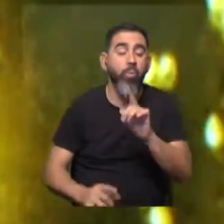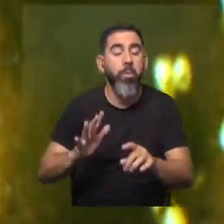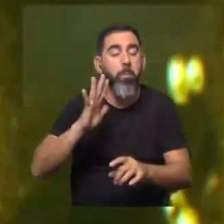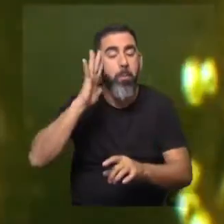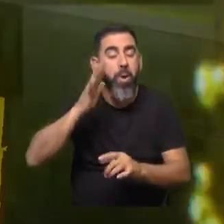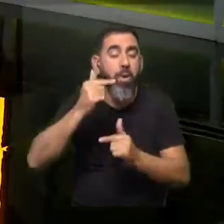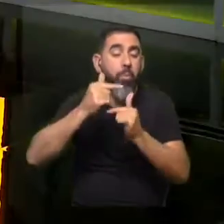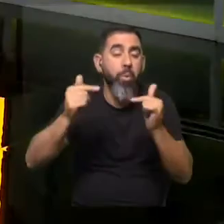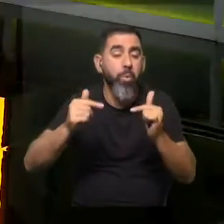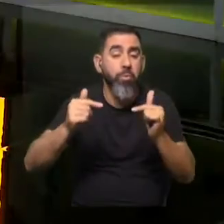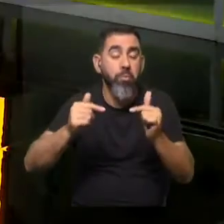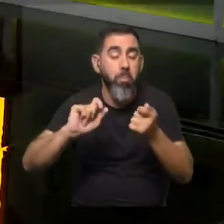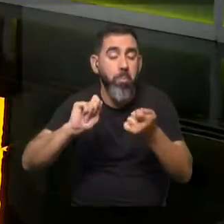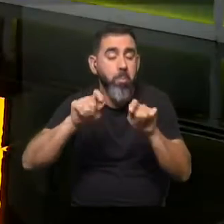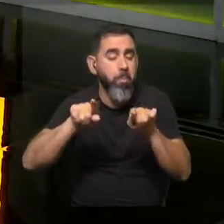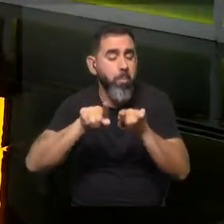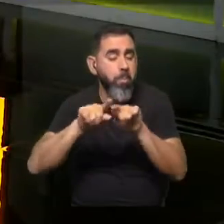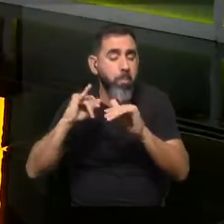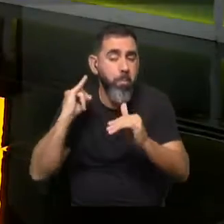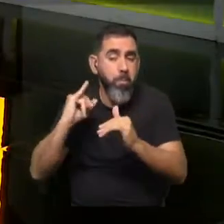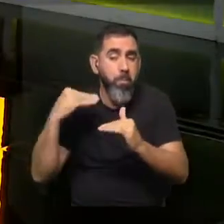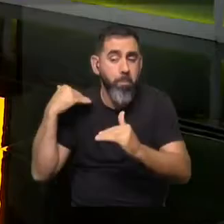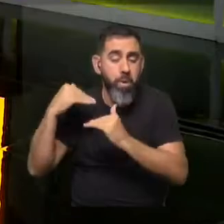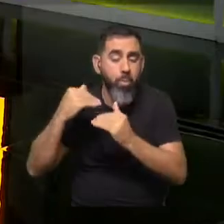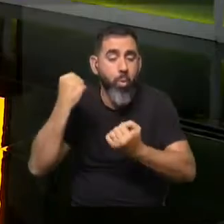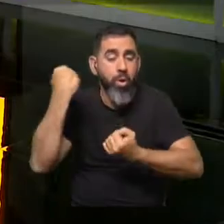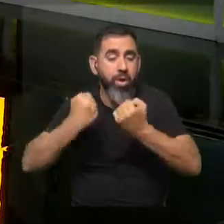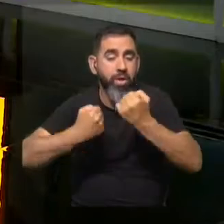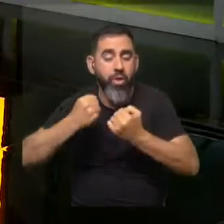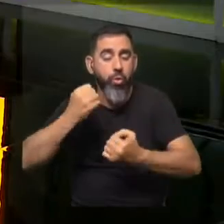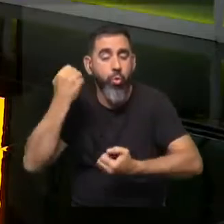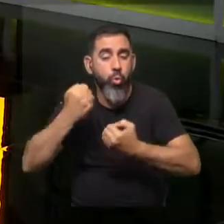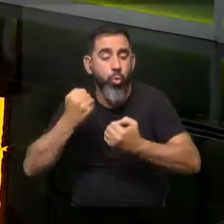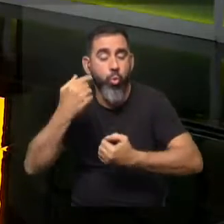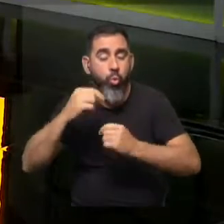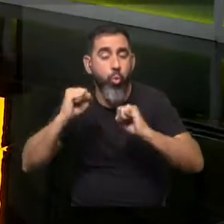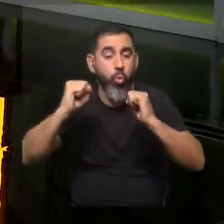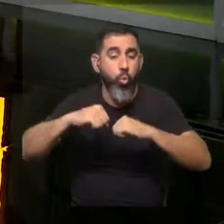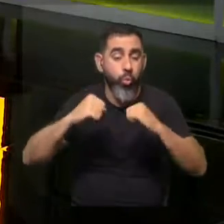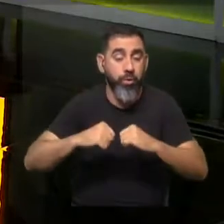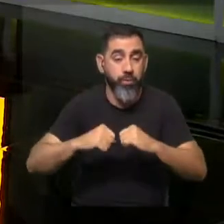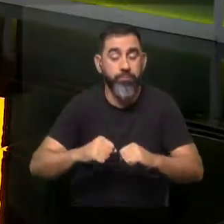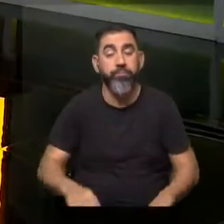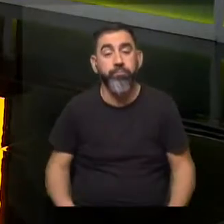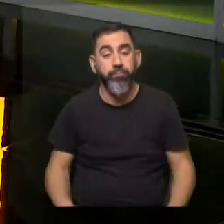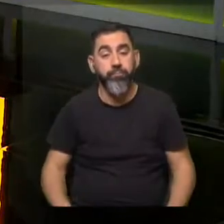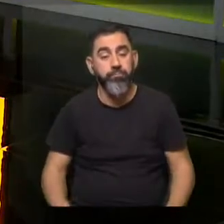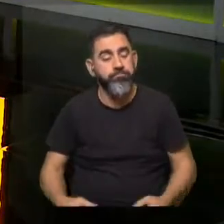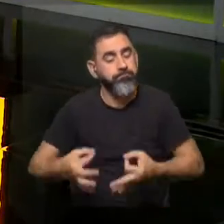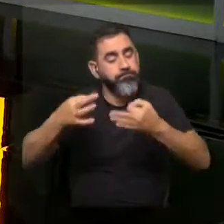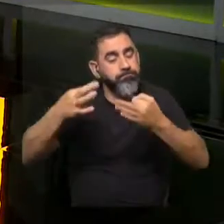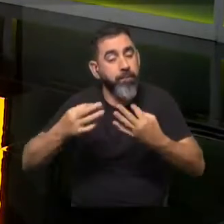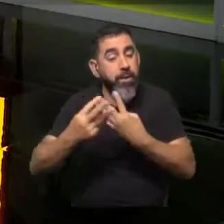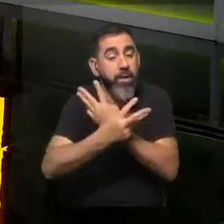que es más o menos incambiado a lo largo del tiempo, la cerveza industrial de las grandes fábricas que justamente tienen esa garantía de que en